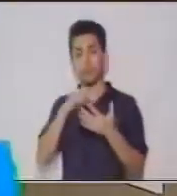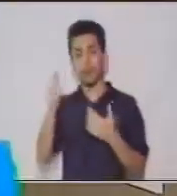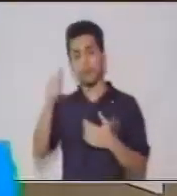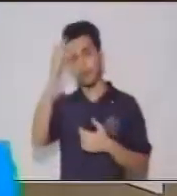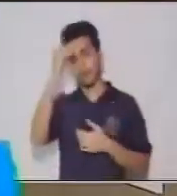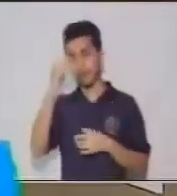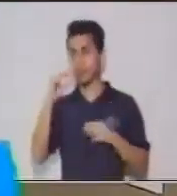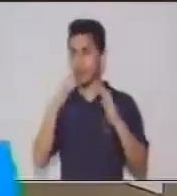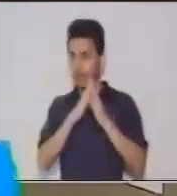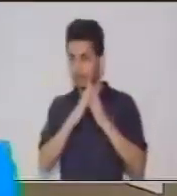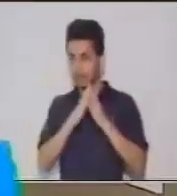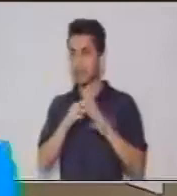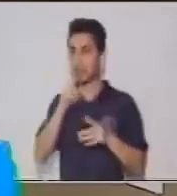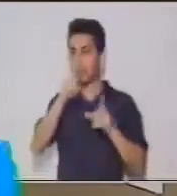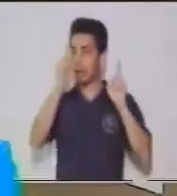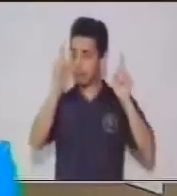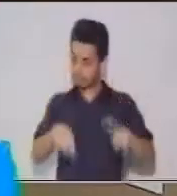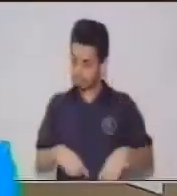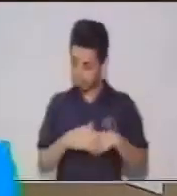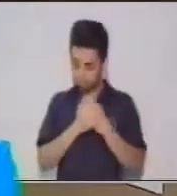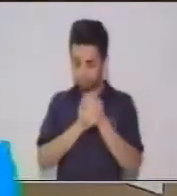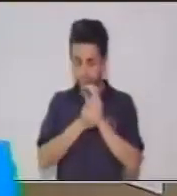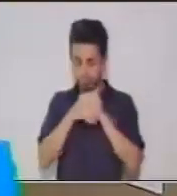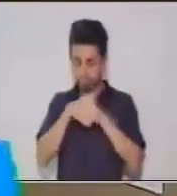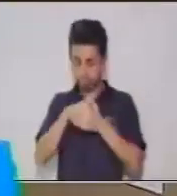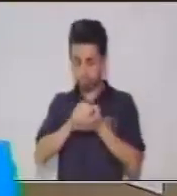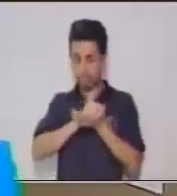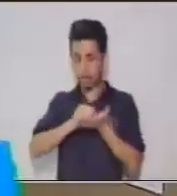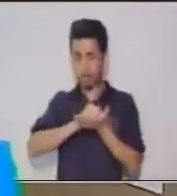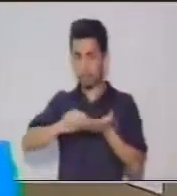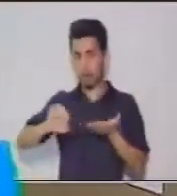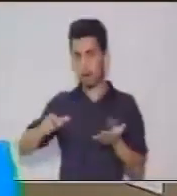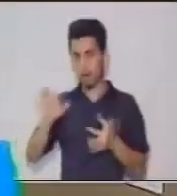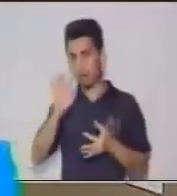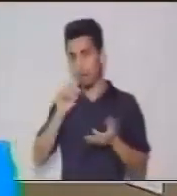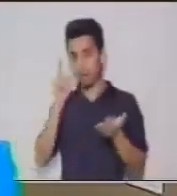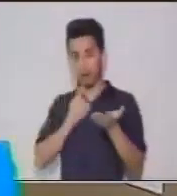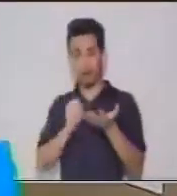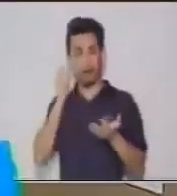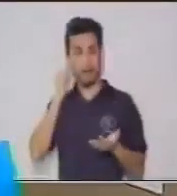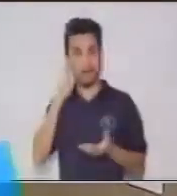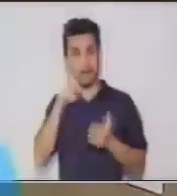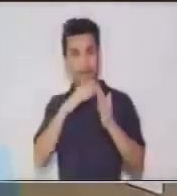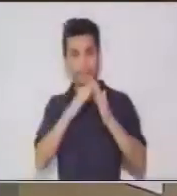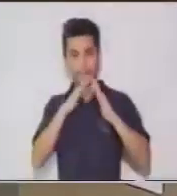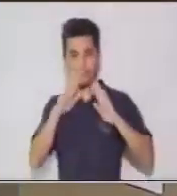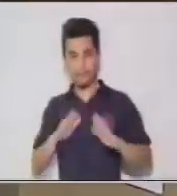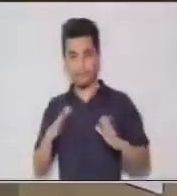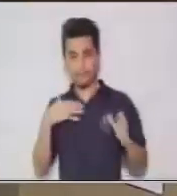te recomiendo, lávate las manos con agua y jabón o gel. Quédate en casa.